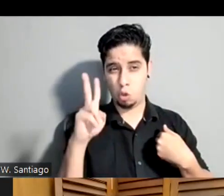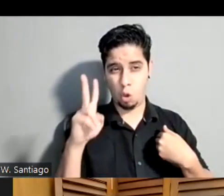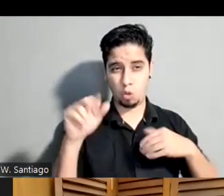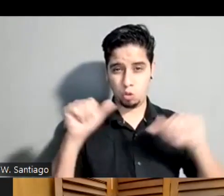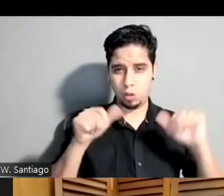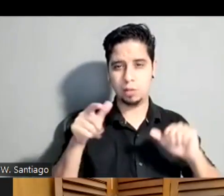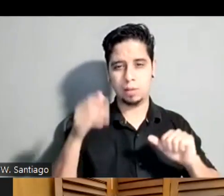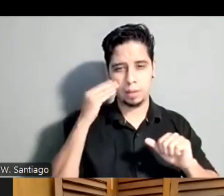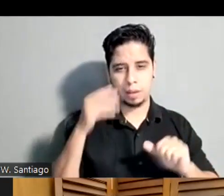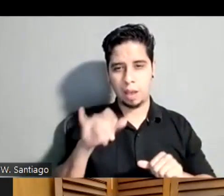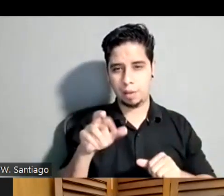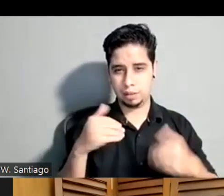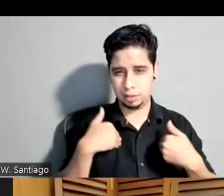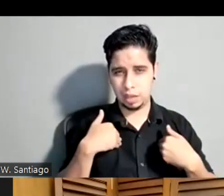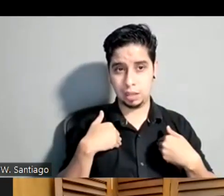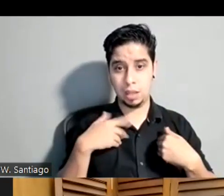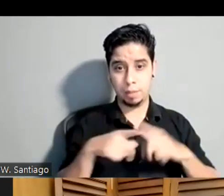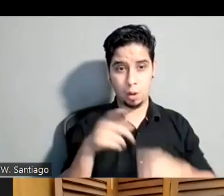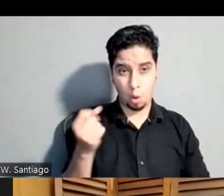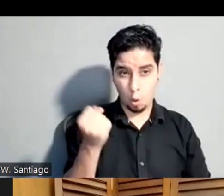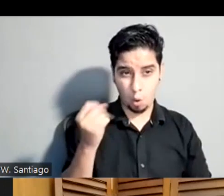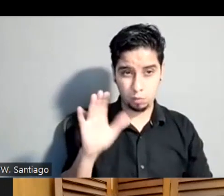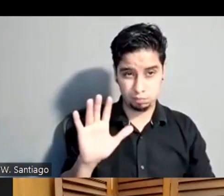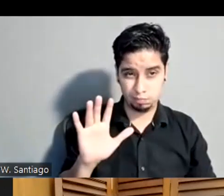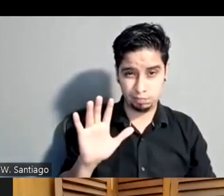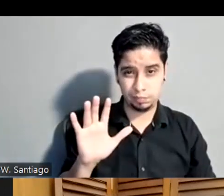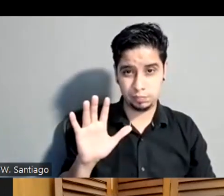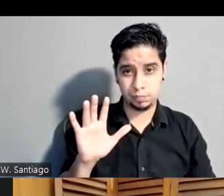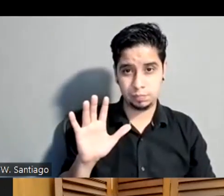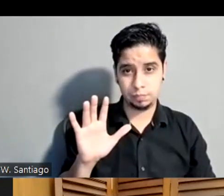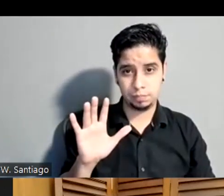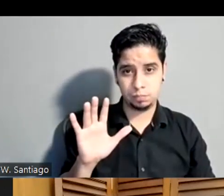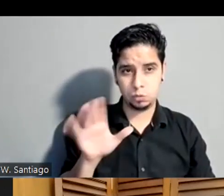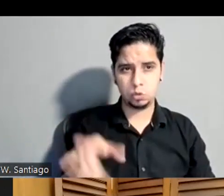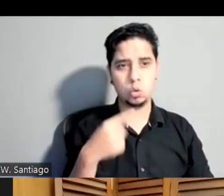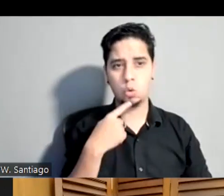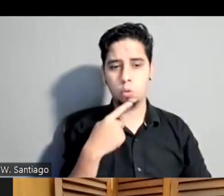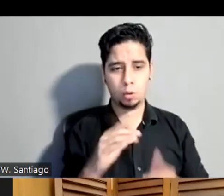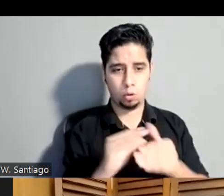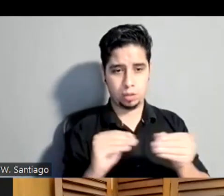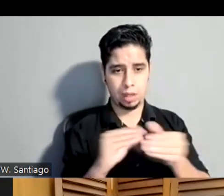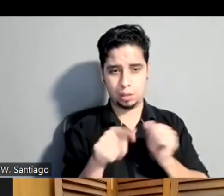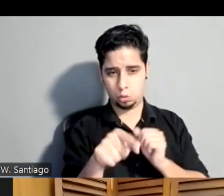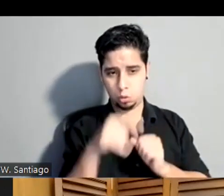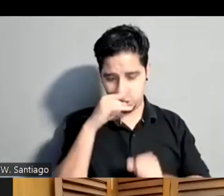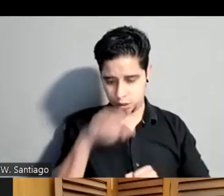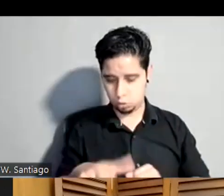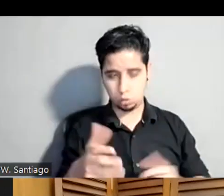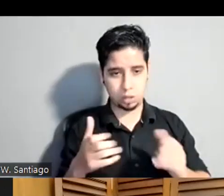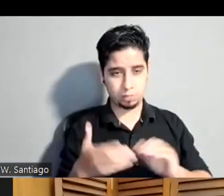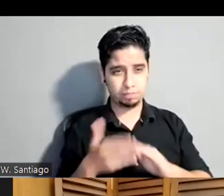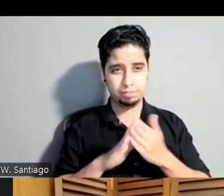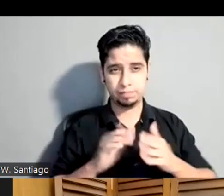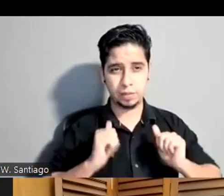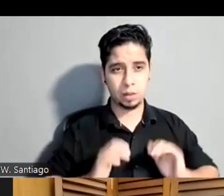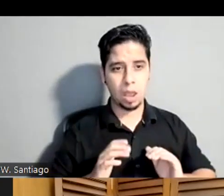Sol tiene las mismas, okay. Pero te las voy a dejar ahí. Chévere. Y tú dijiste que desde chiquitita tú querías actuar, pero tiene que